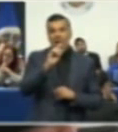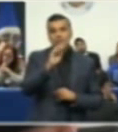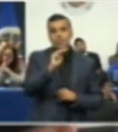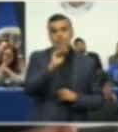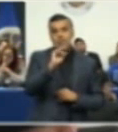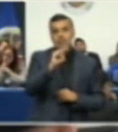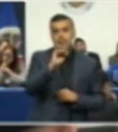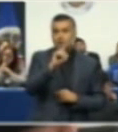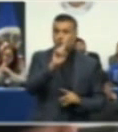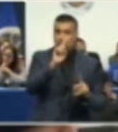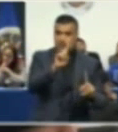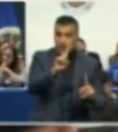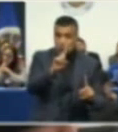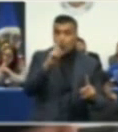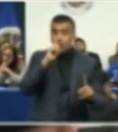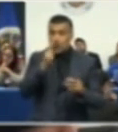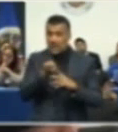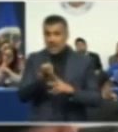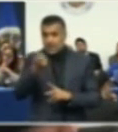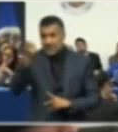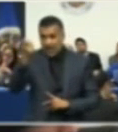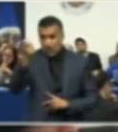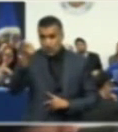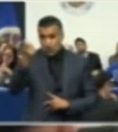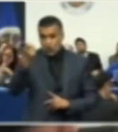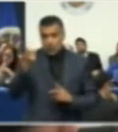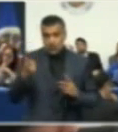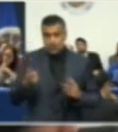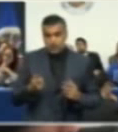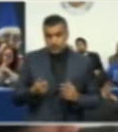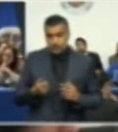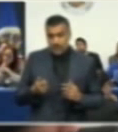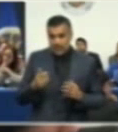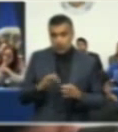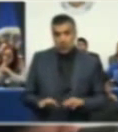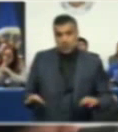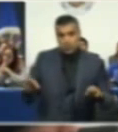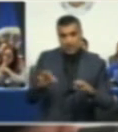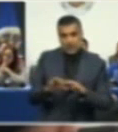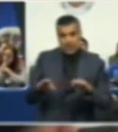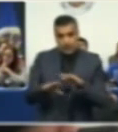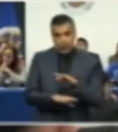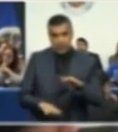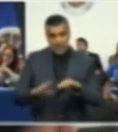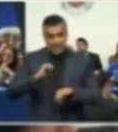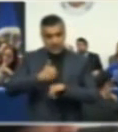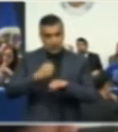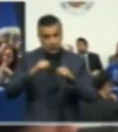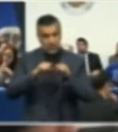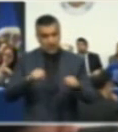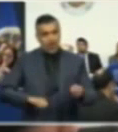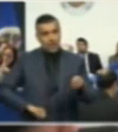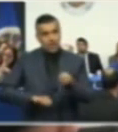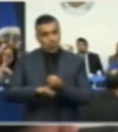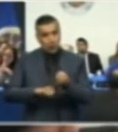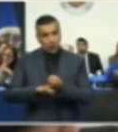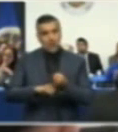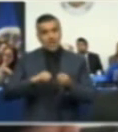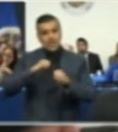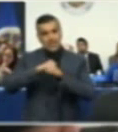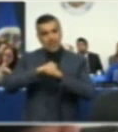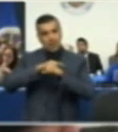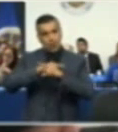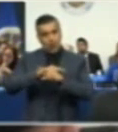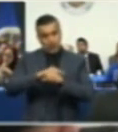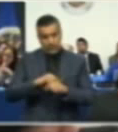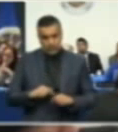administrativo, sino por eliminarlo y además, muy importante y fundamental, establecer un sistema de apoyos y salvaguardias,